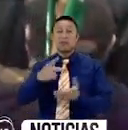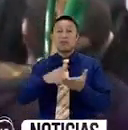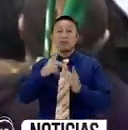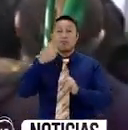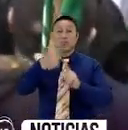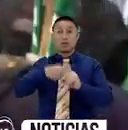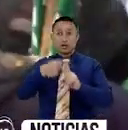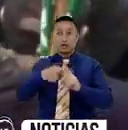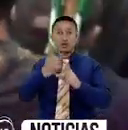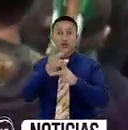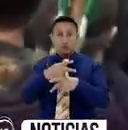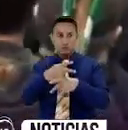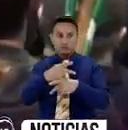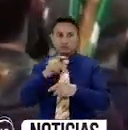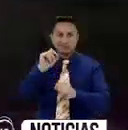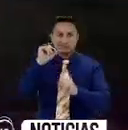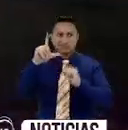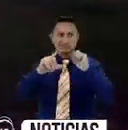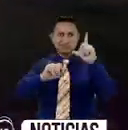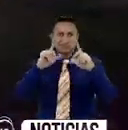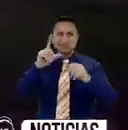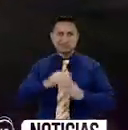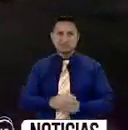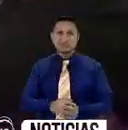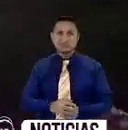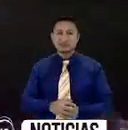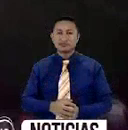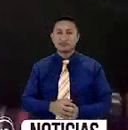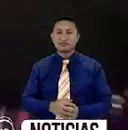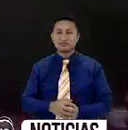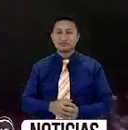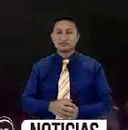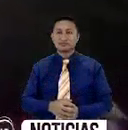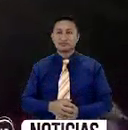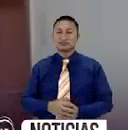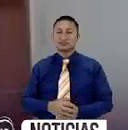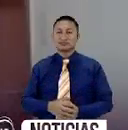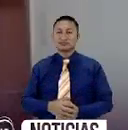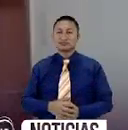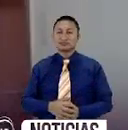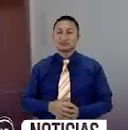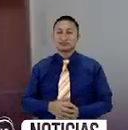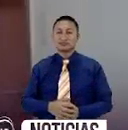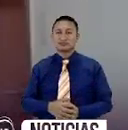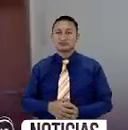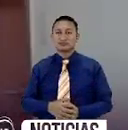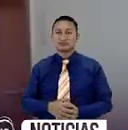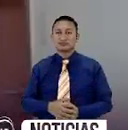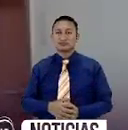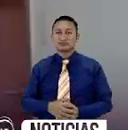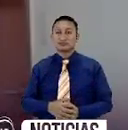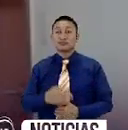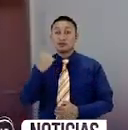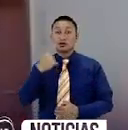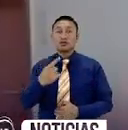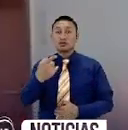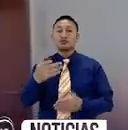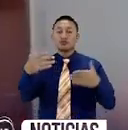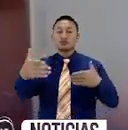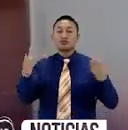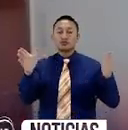y varios productos alimenticios cada vez registran mayores incrementos un monoambiente por ejemplo